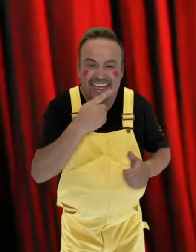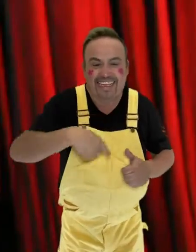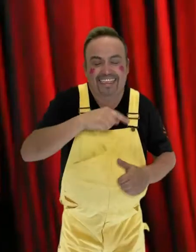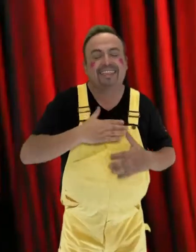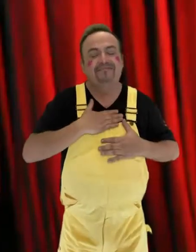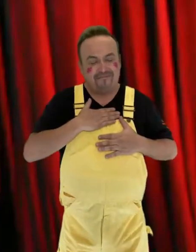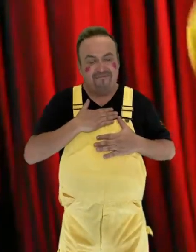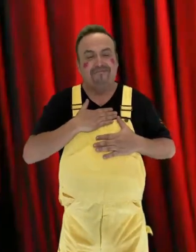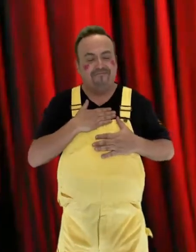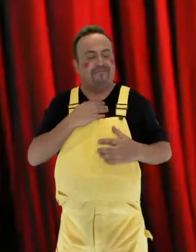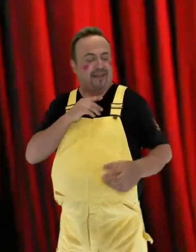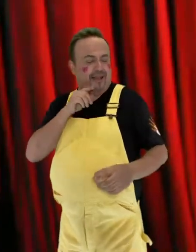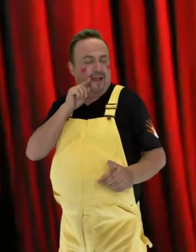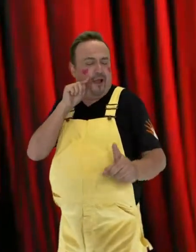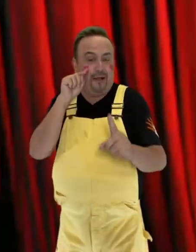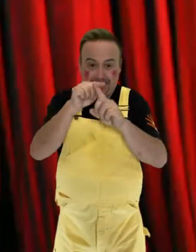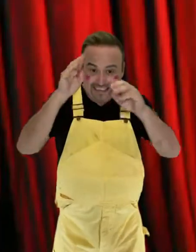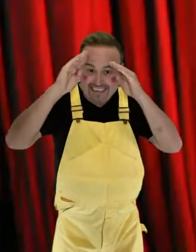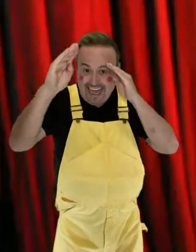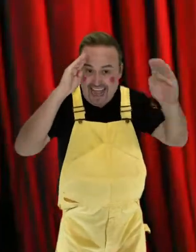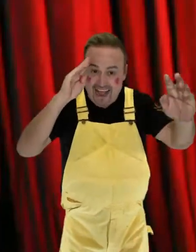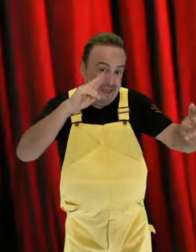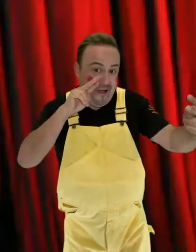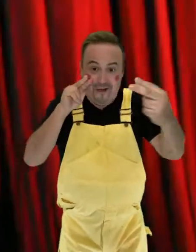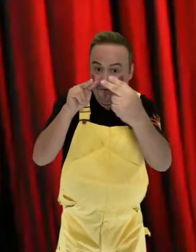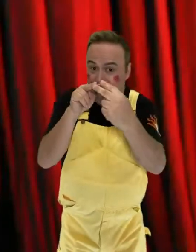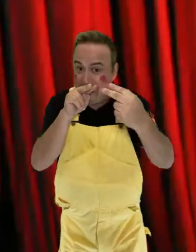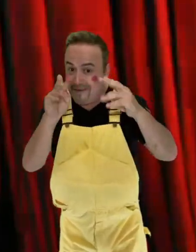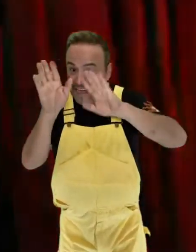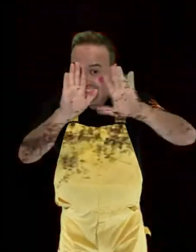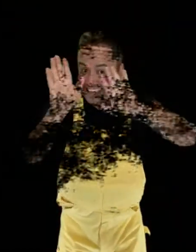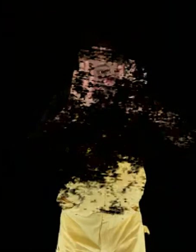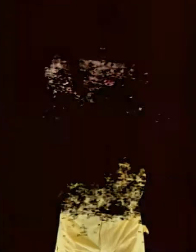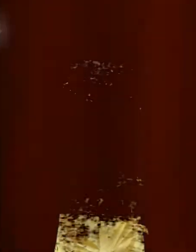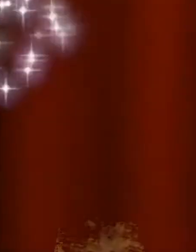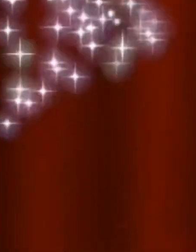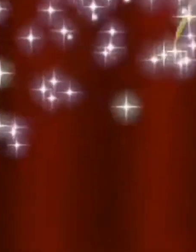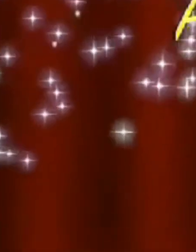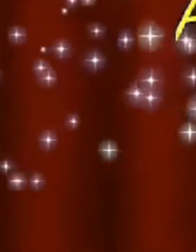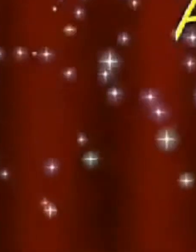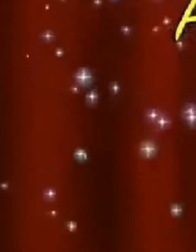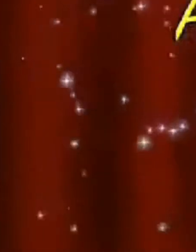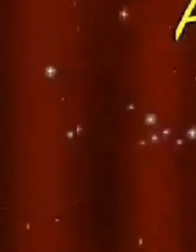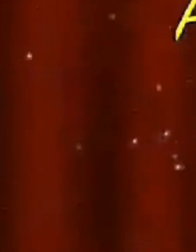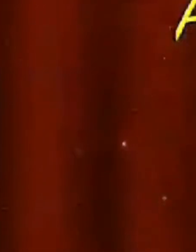es nuestra misión! ¡Hasta luego! ¡Los vemos!